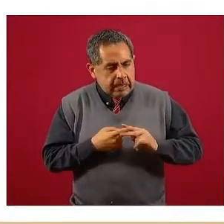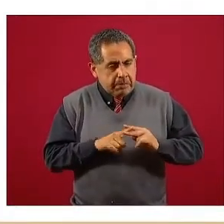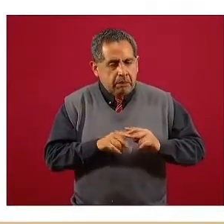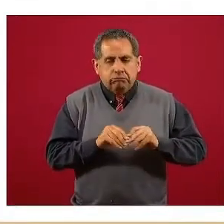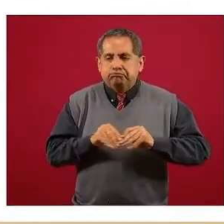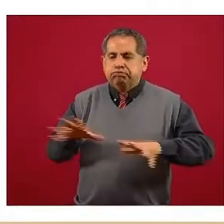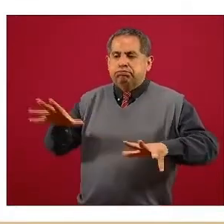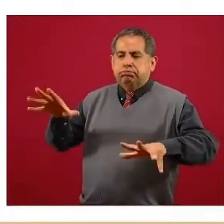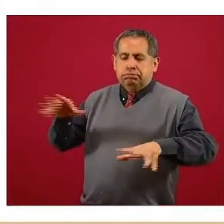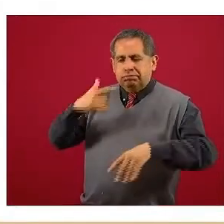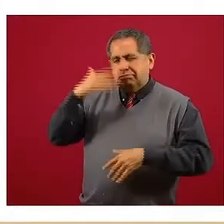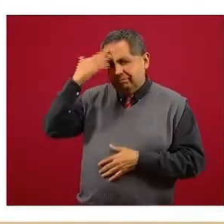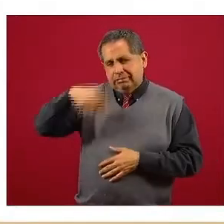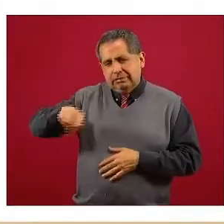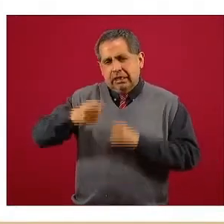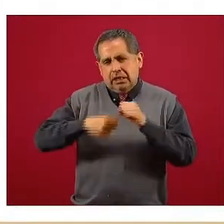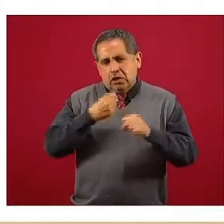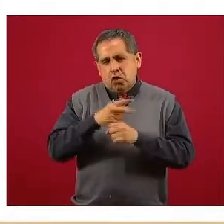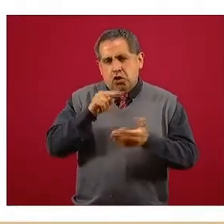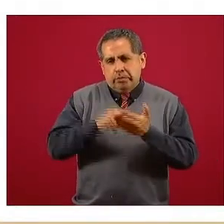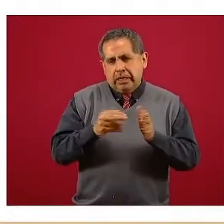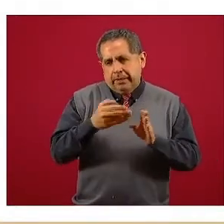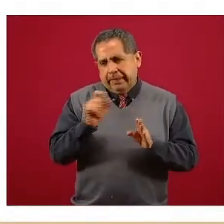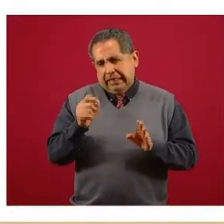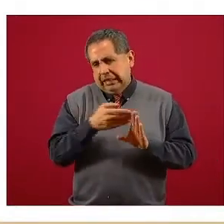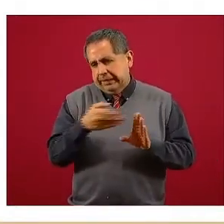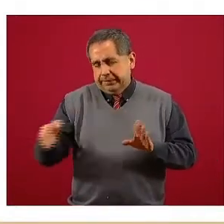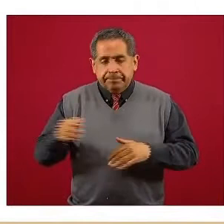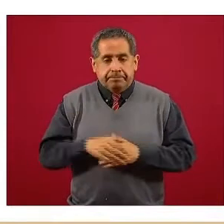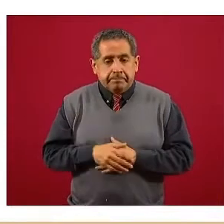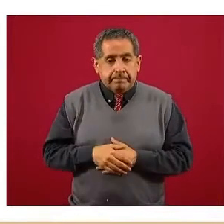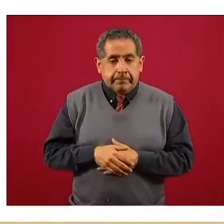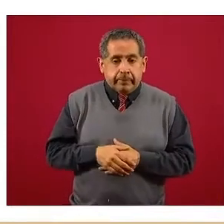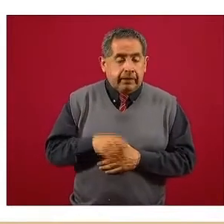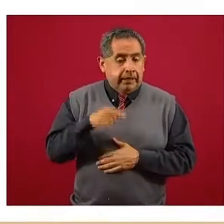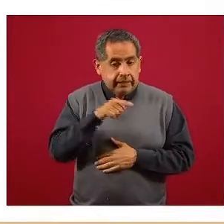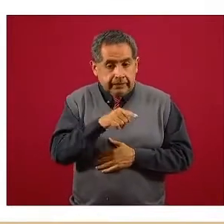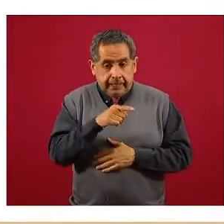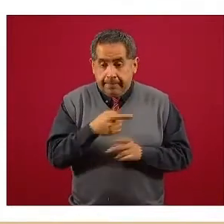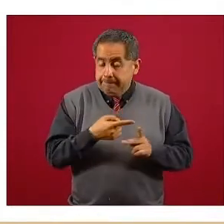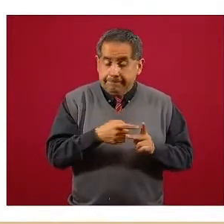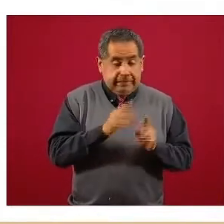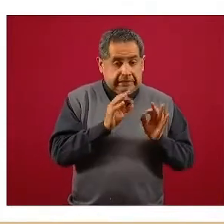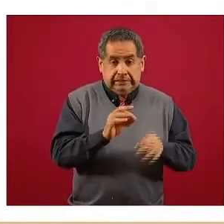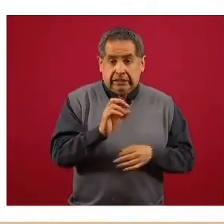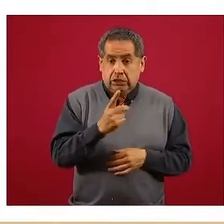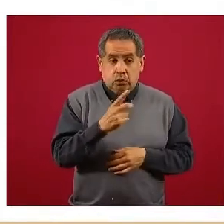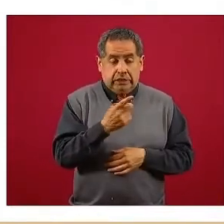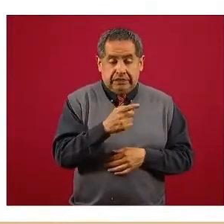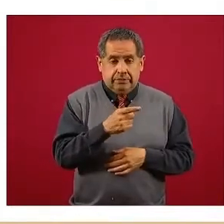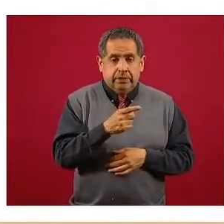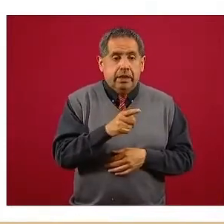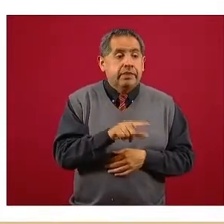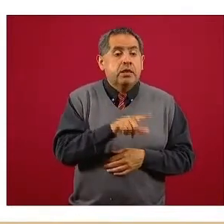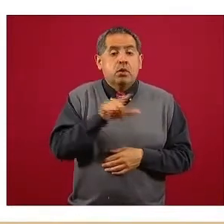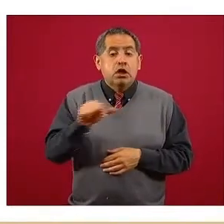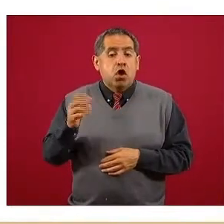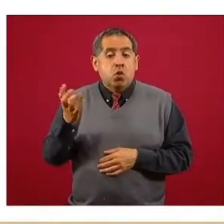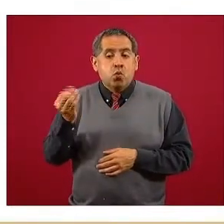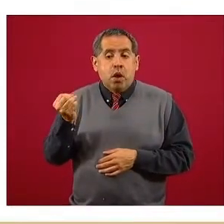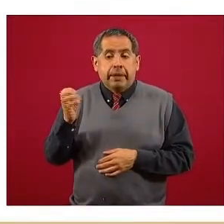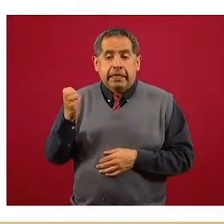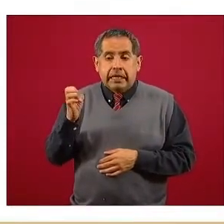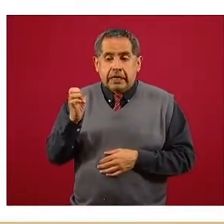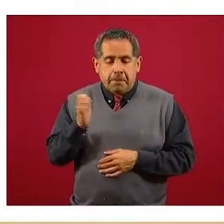durante este año 2020. Colocar ahí también como antecedente que es a partir del 9 de enero que